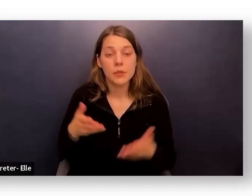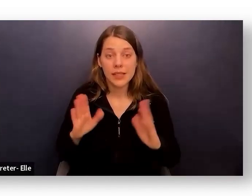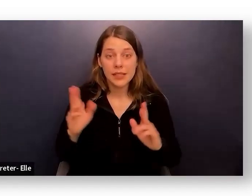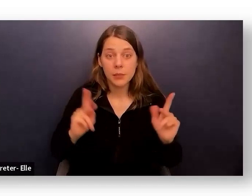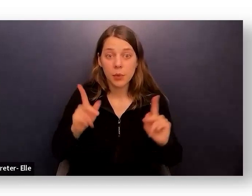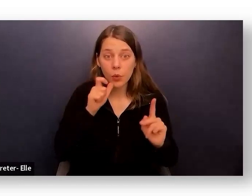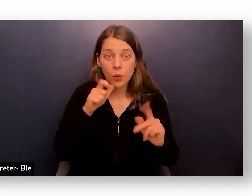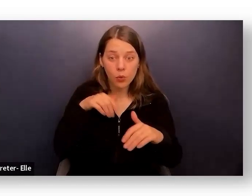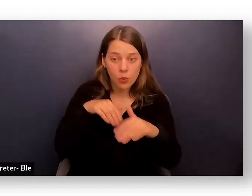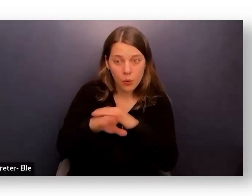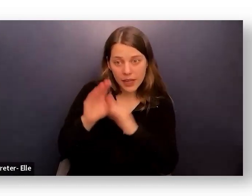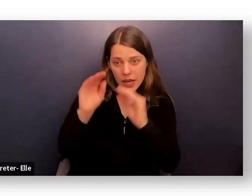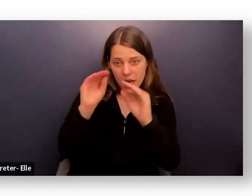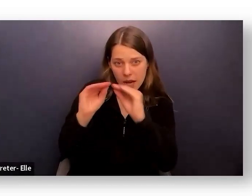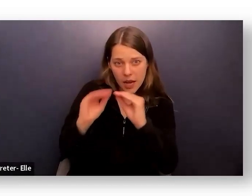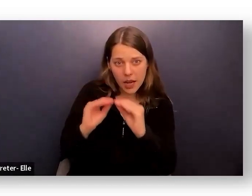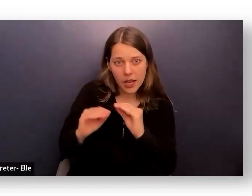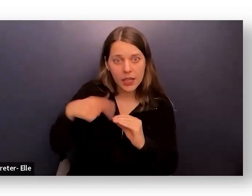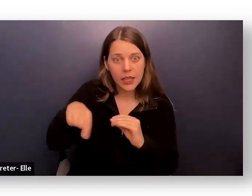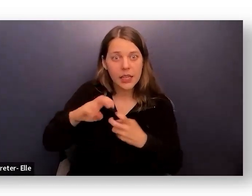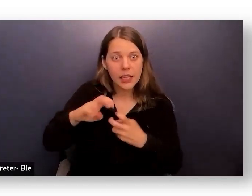frecuencia.